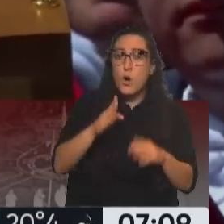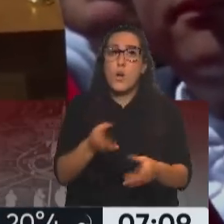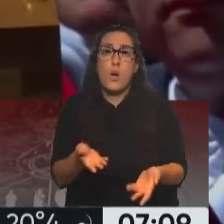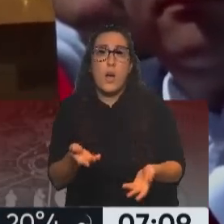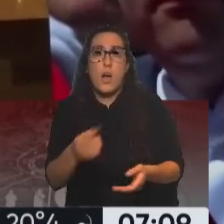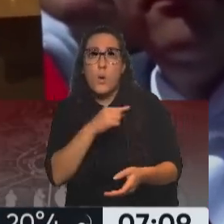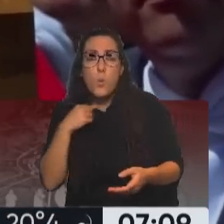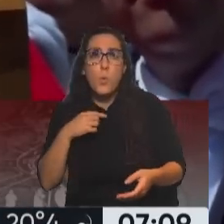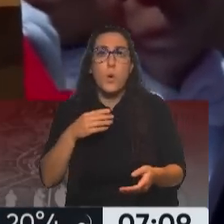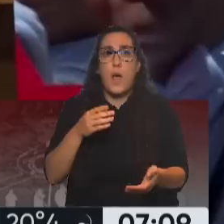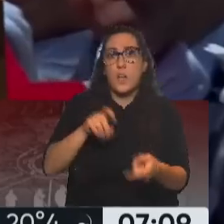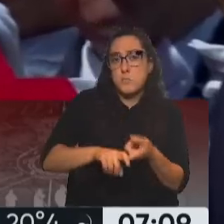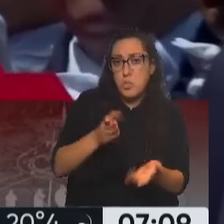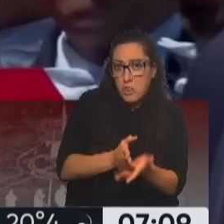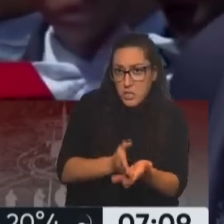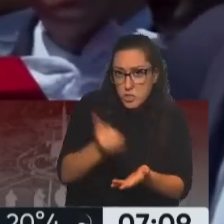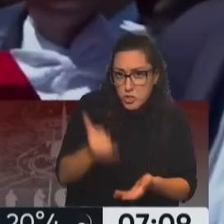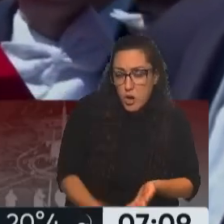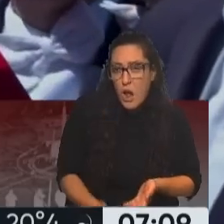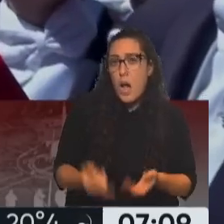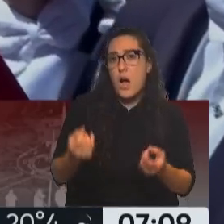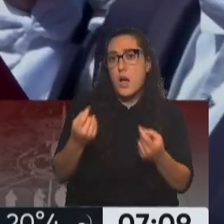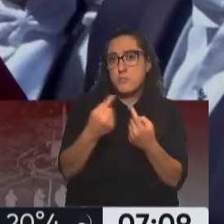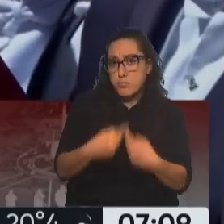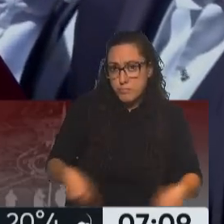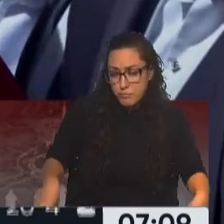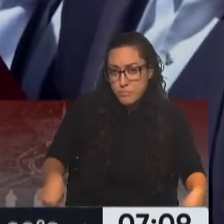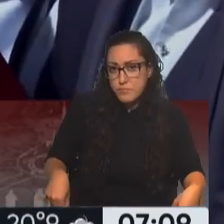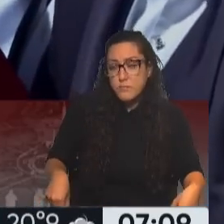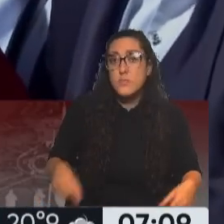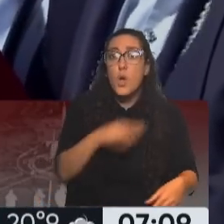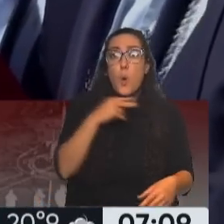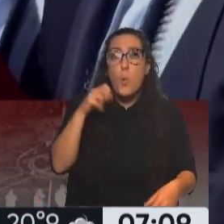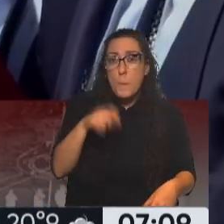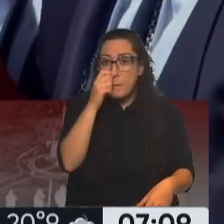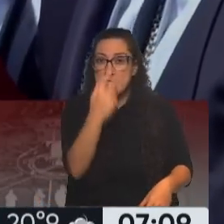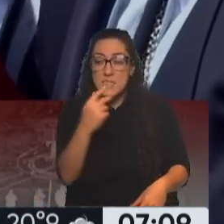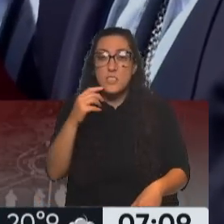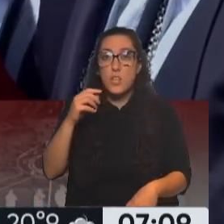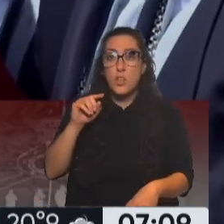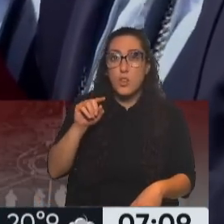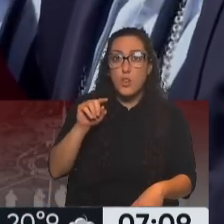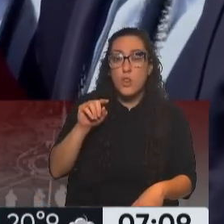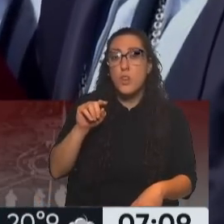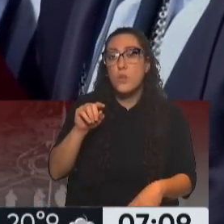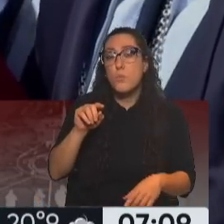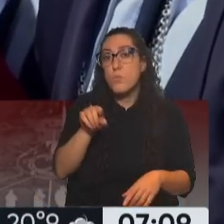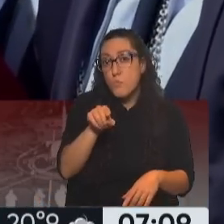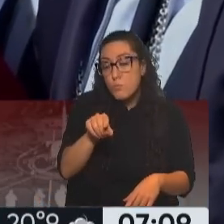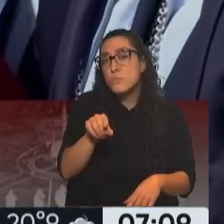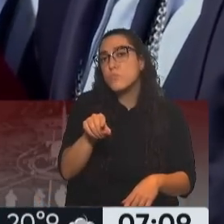casarse. Entonces Juan 23, 2 prácticamente, porque todos saben que Juan 23 fue que